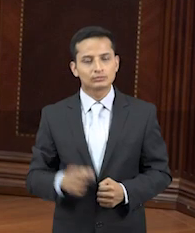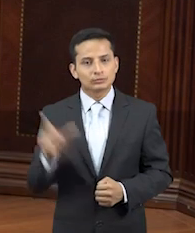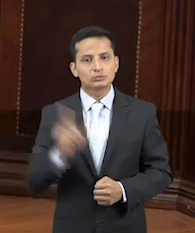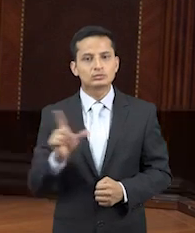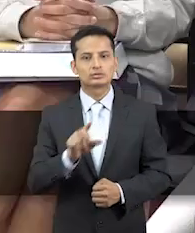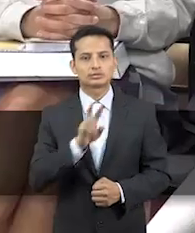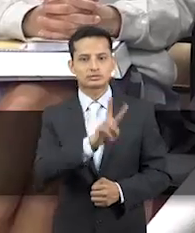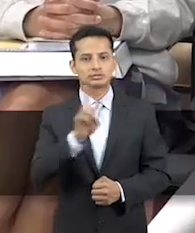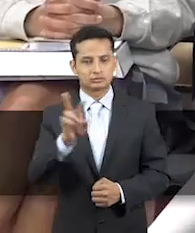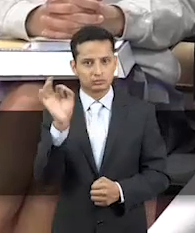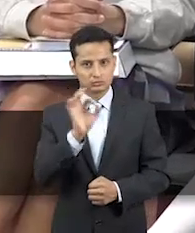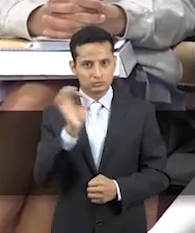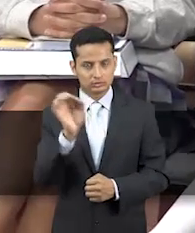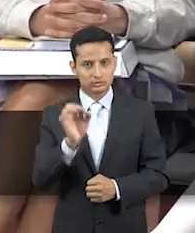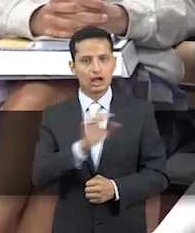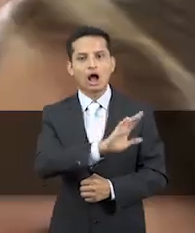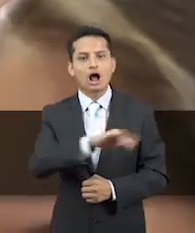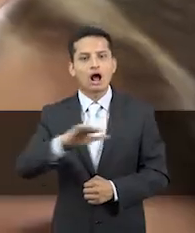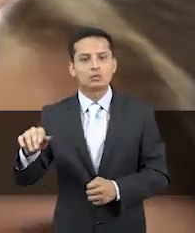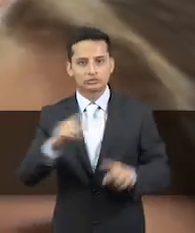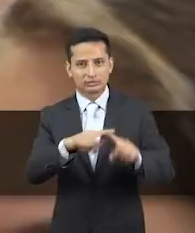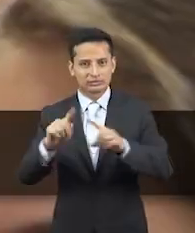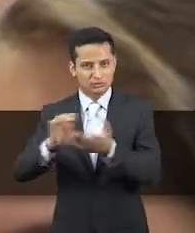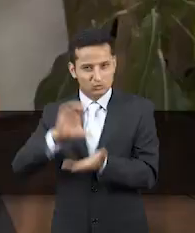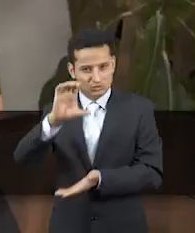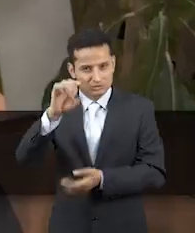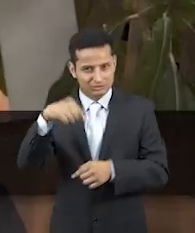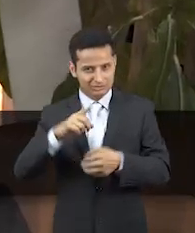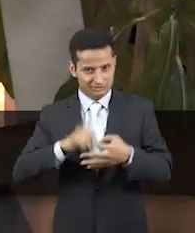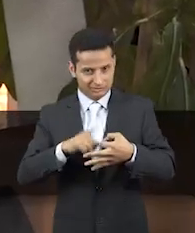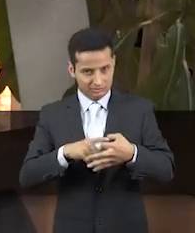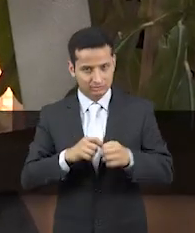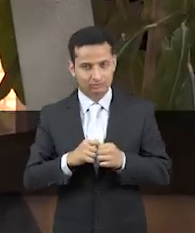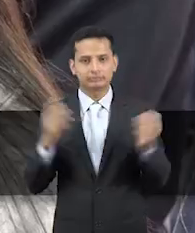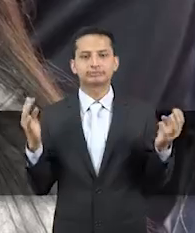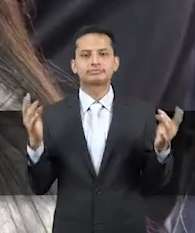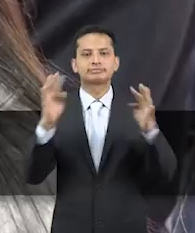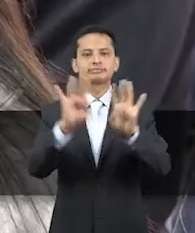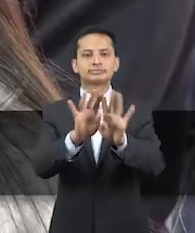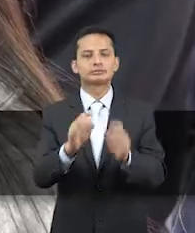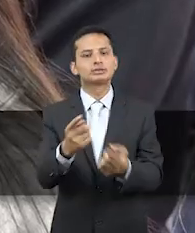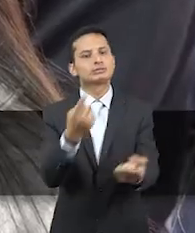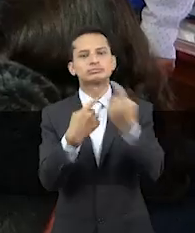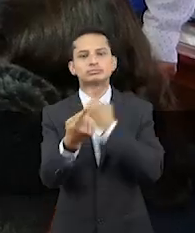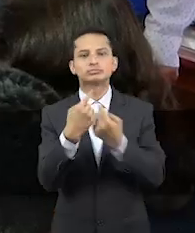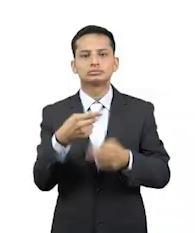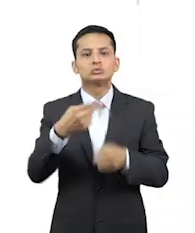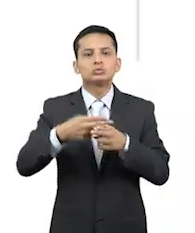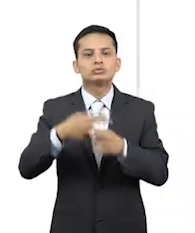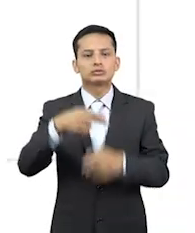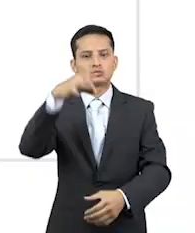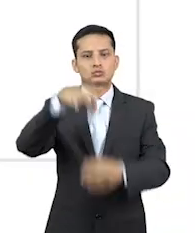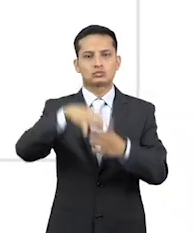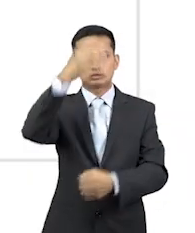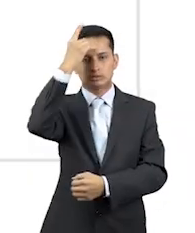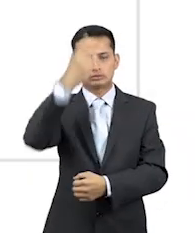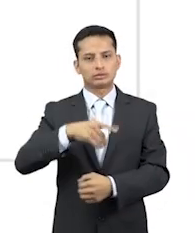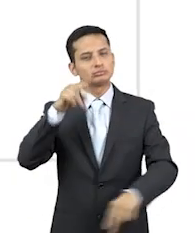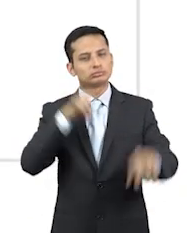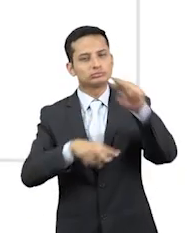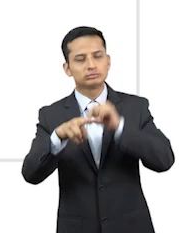El lunes 22 de octubre, estudiantes de varios establecimientos educativos de Quito participaron en el conversatorio denominado Voto